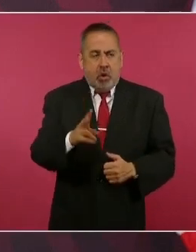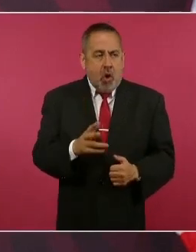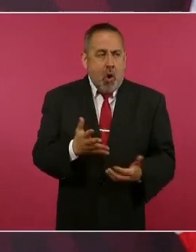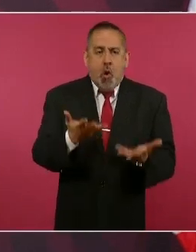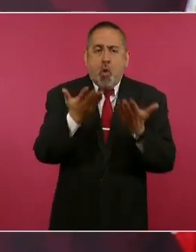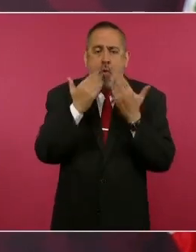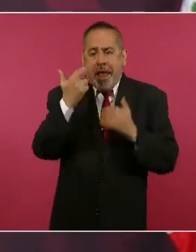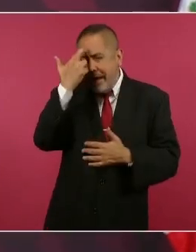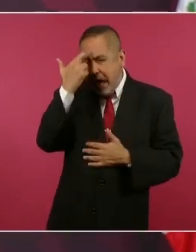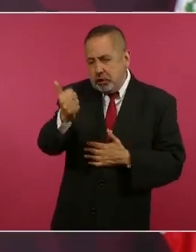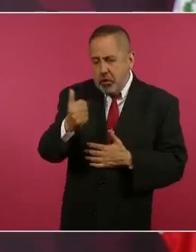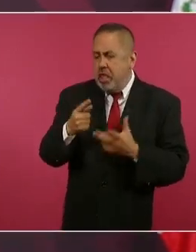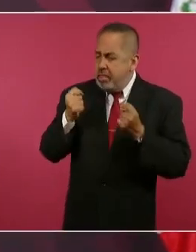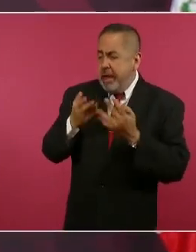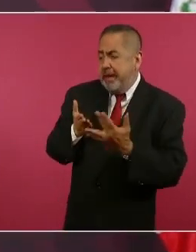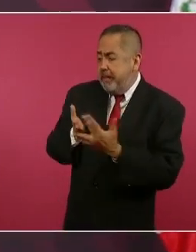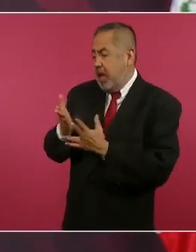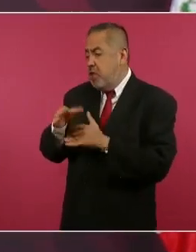injustificable,